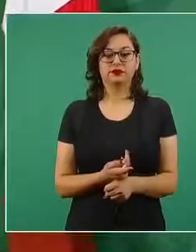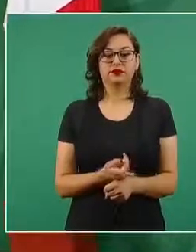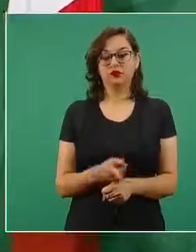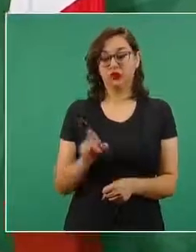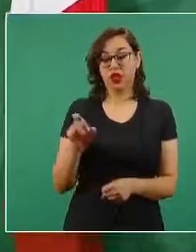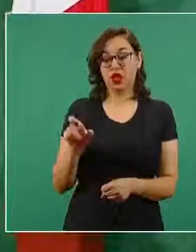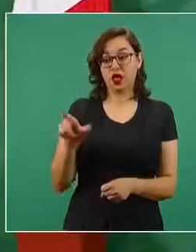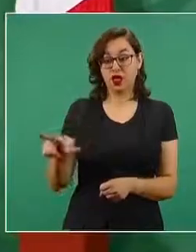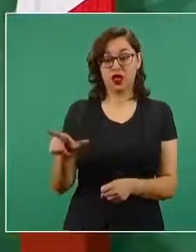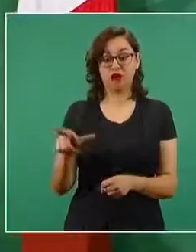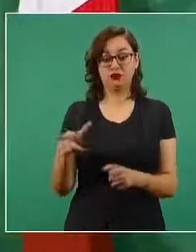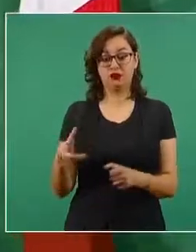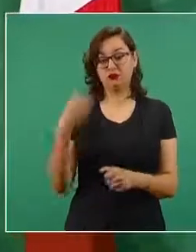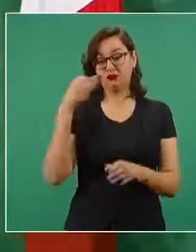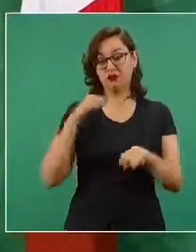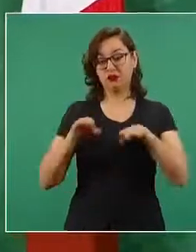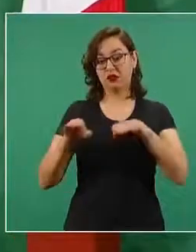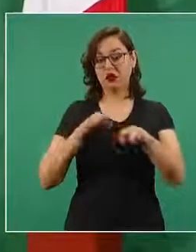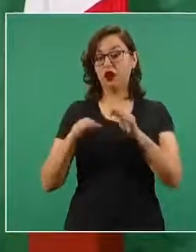función